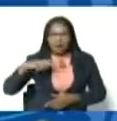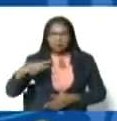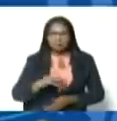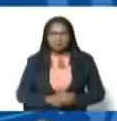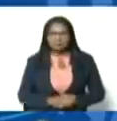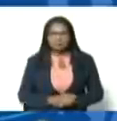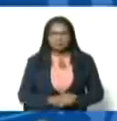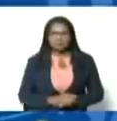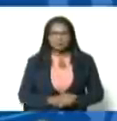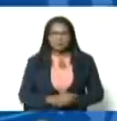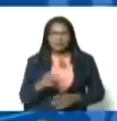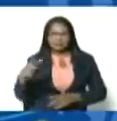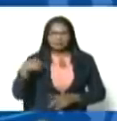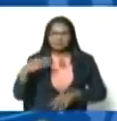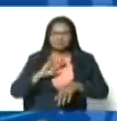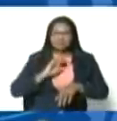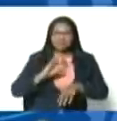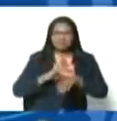ministerio. Miren,